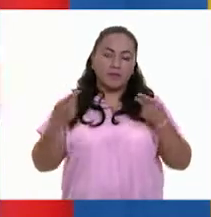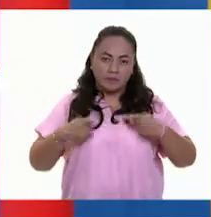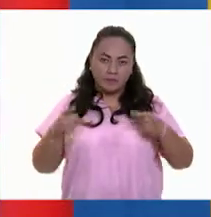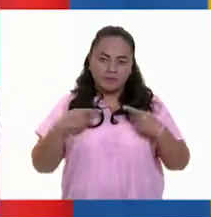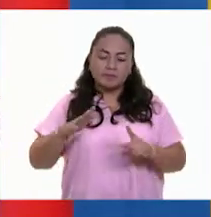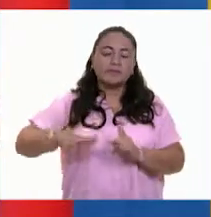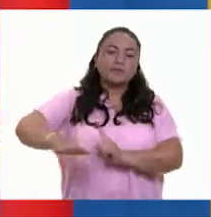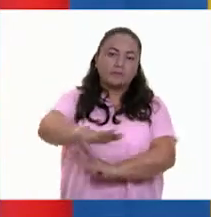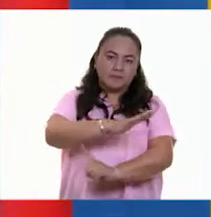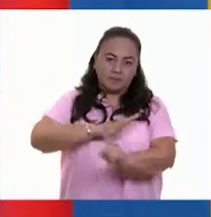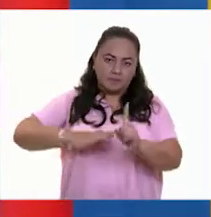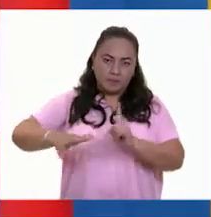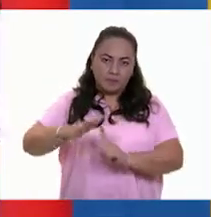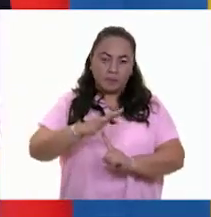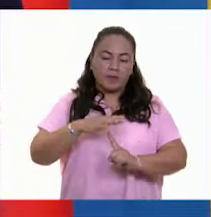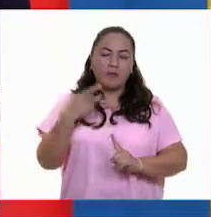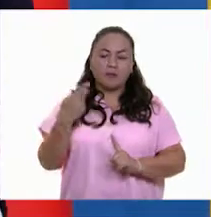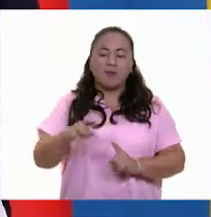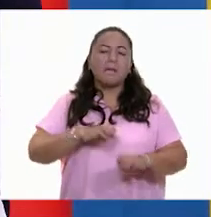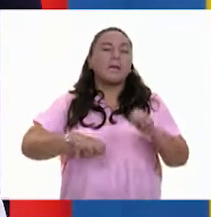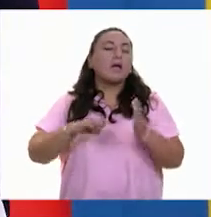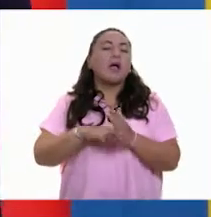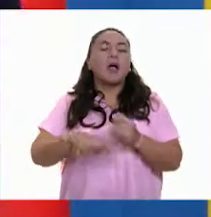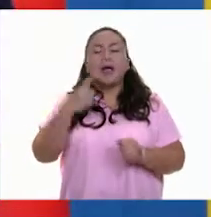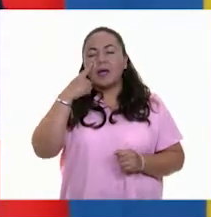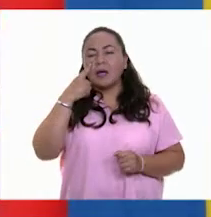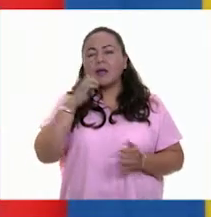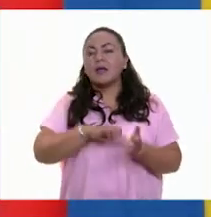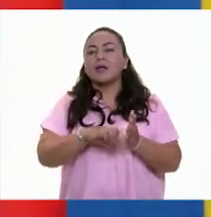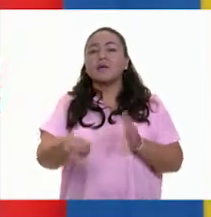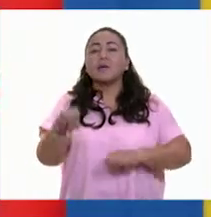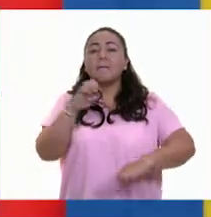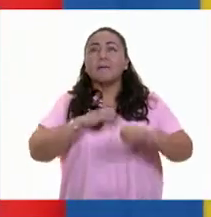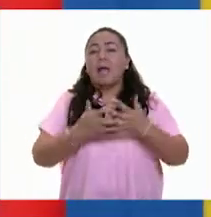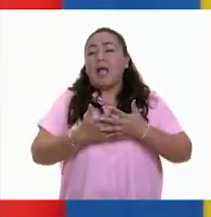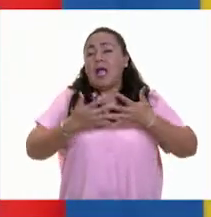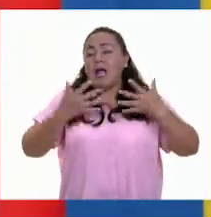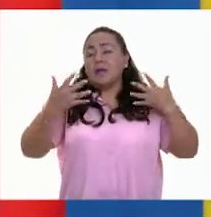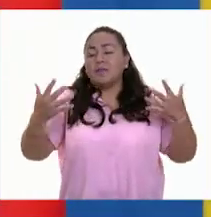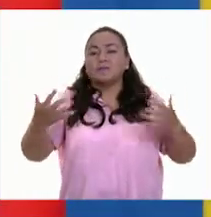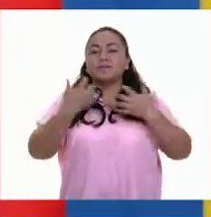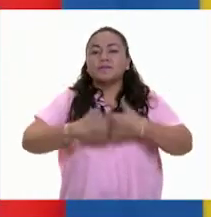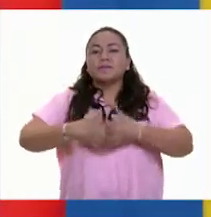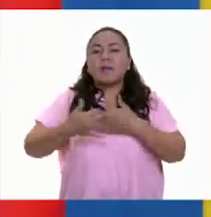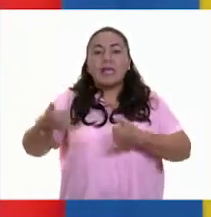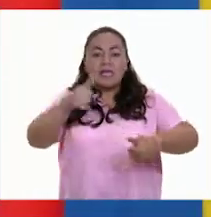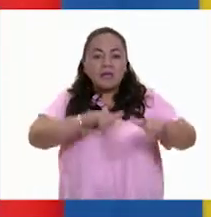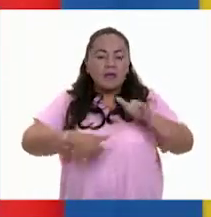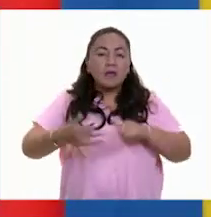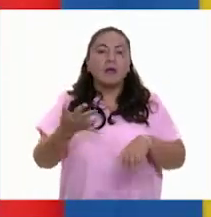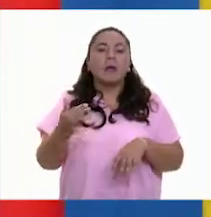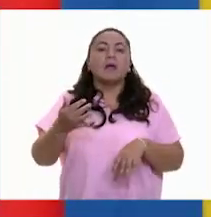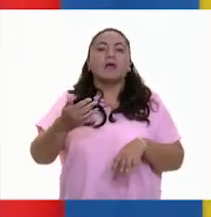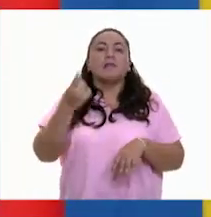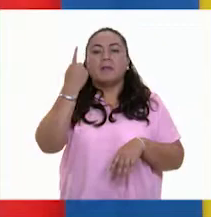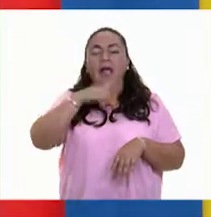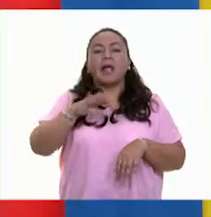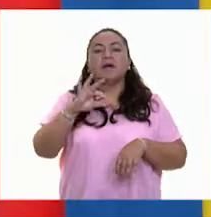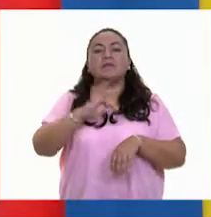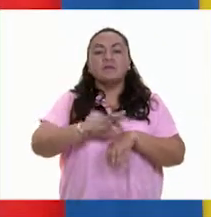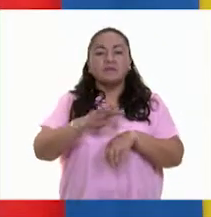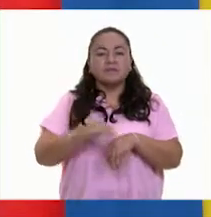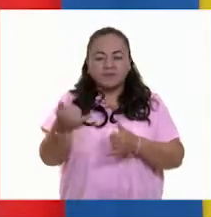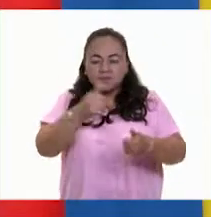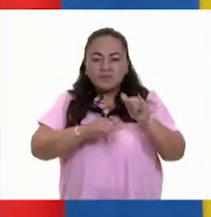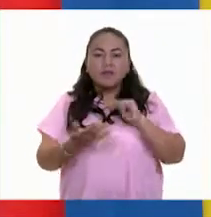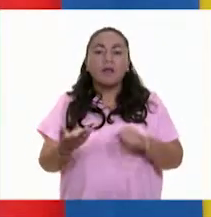en los alrededores de la empresa, como sucede en el caso de grandes plantas de la industria química, farmacéutica, petrolera,